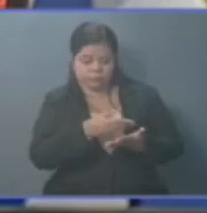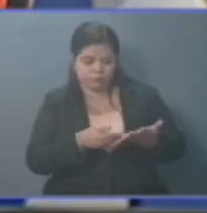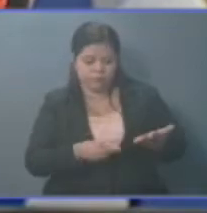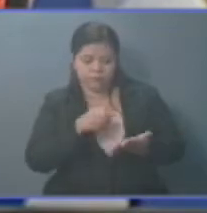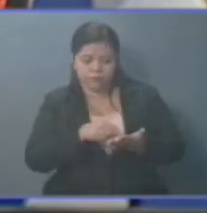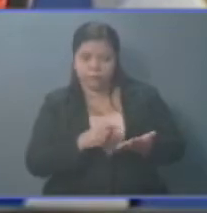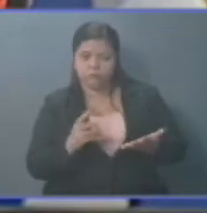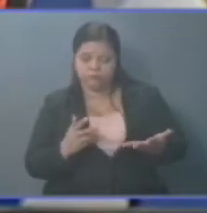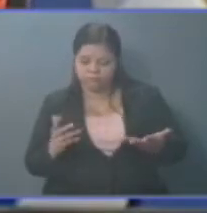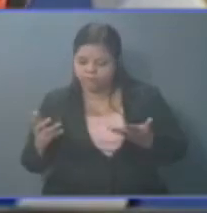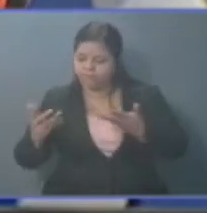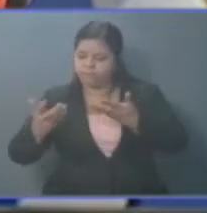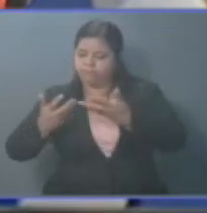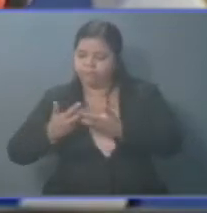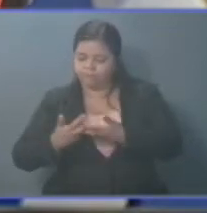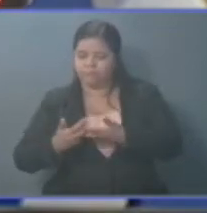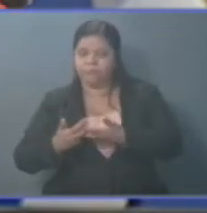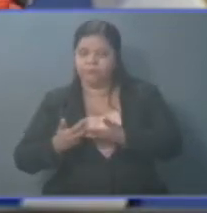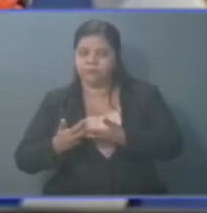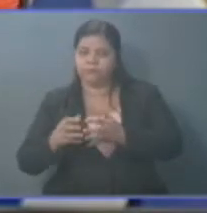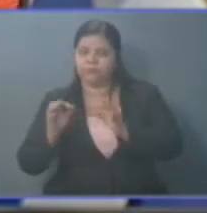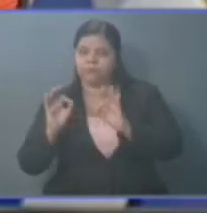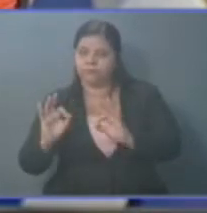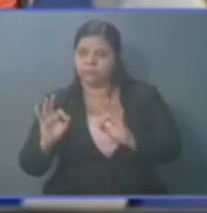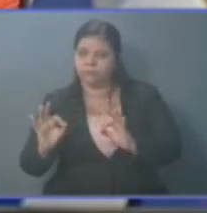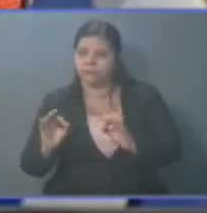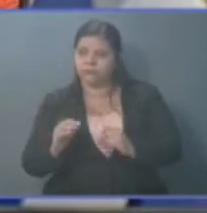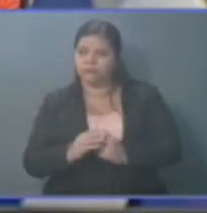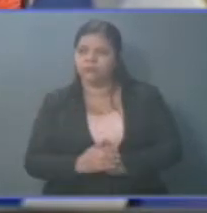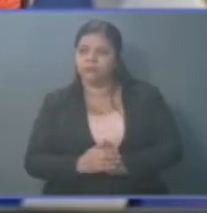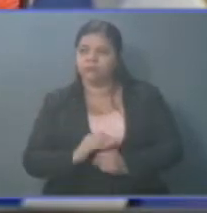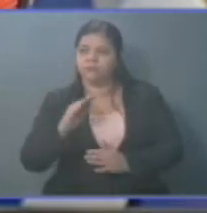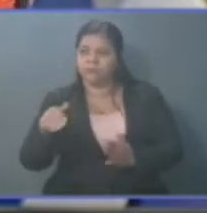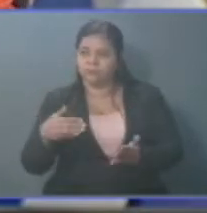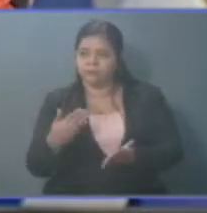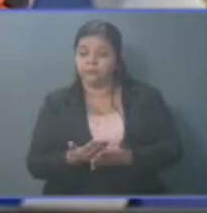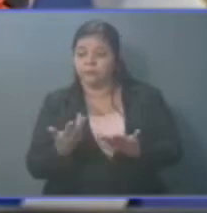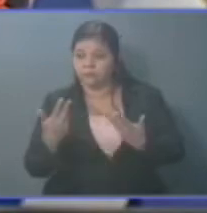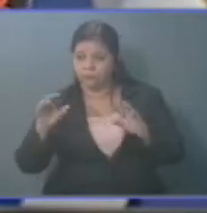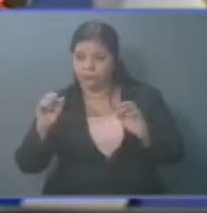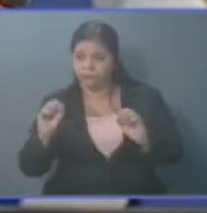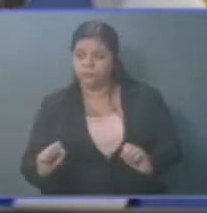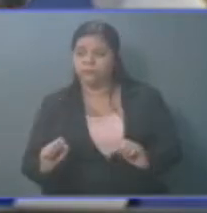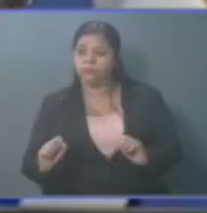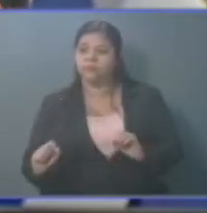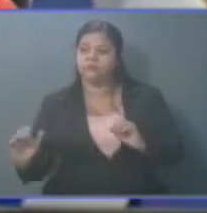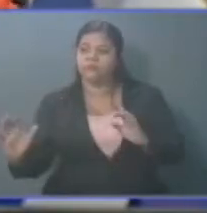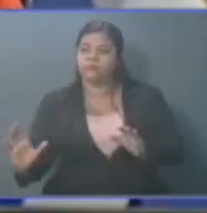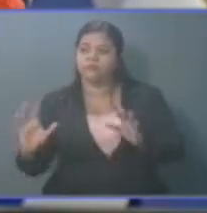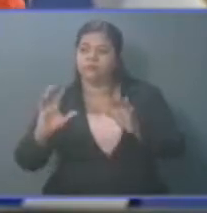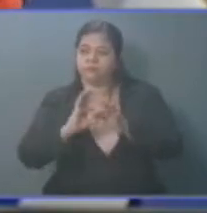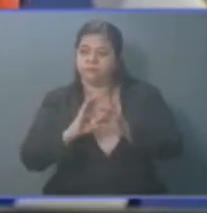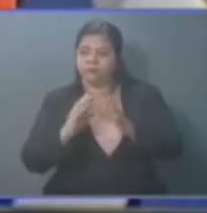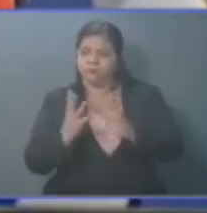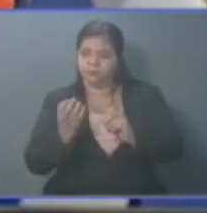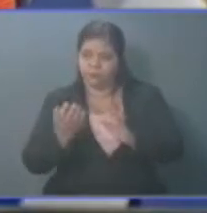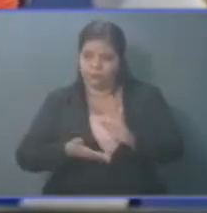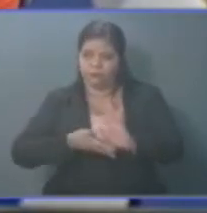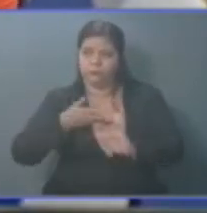textos sean en el marco de lo que es posible, factible, también